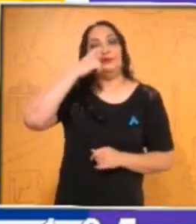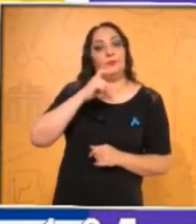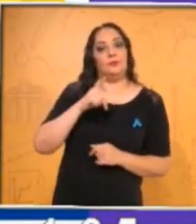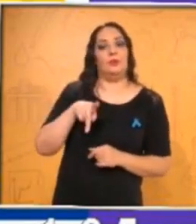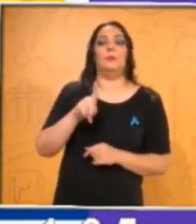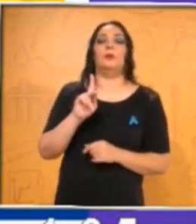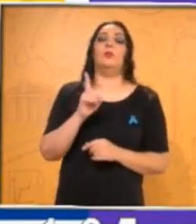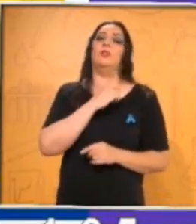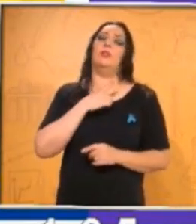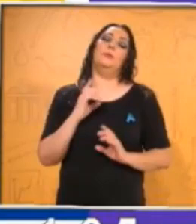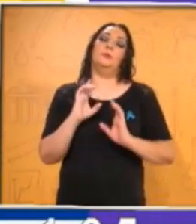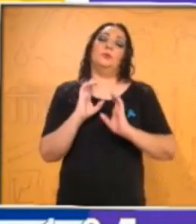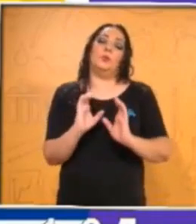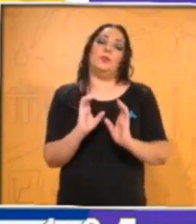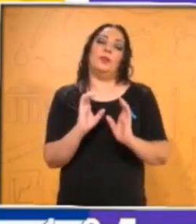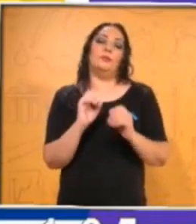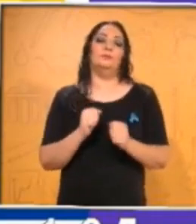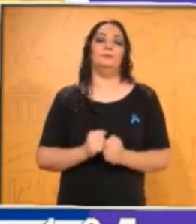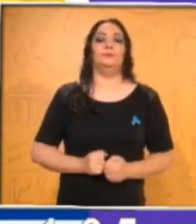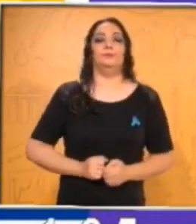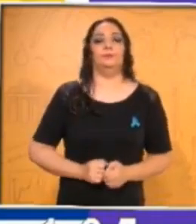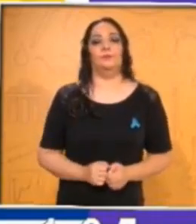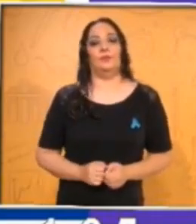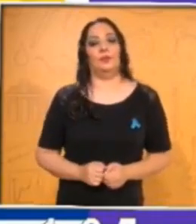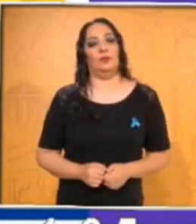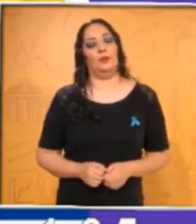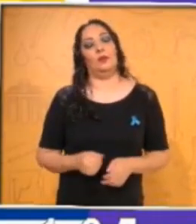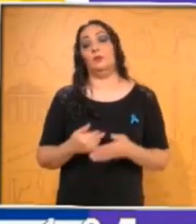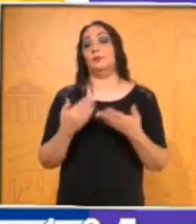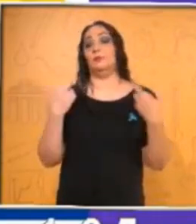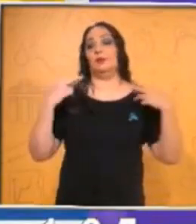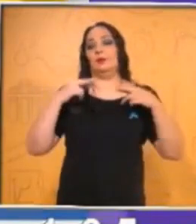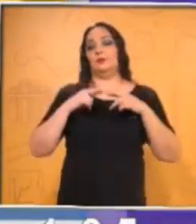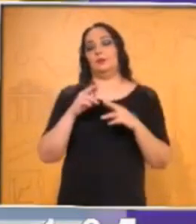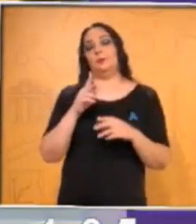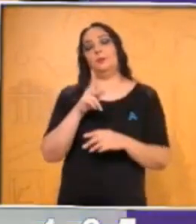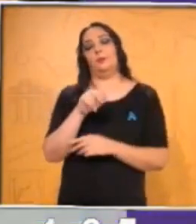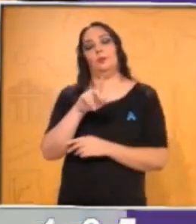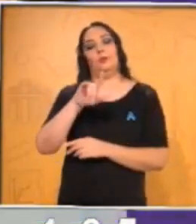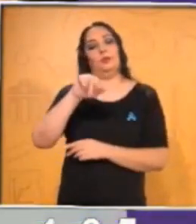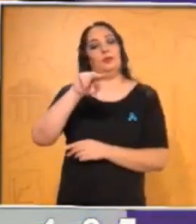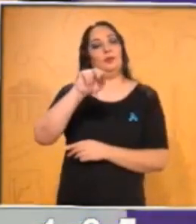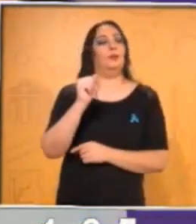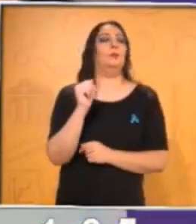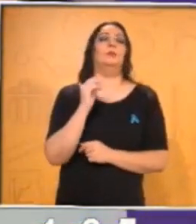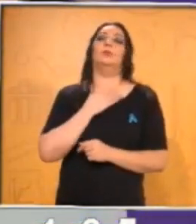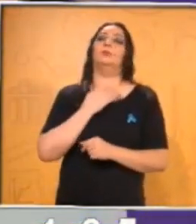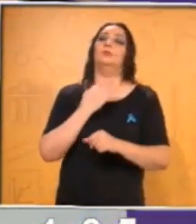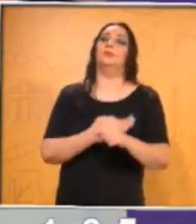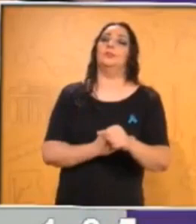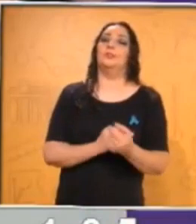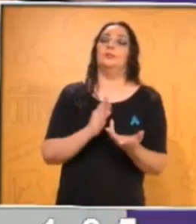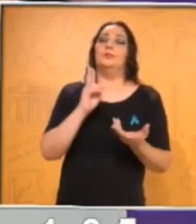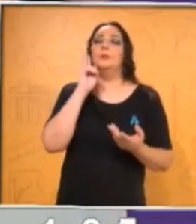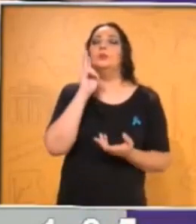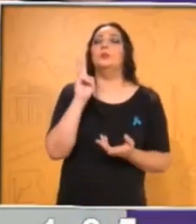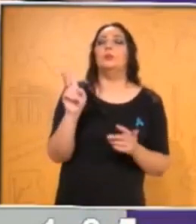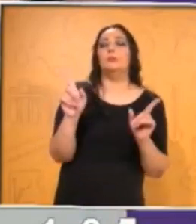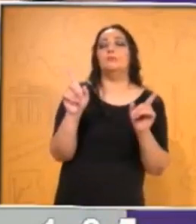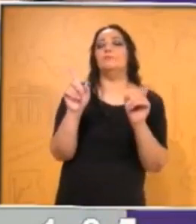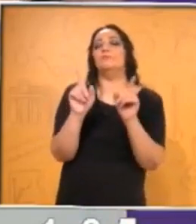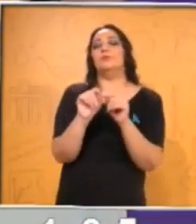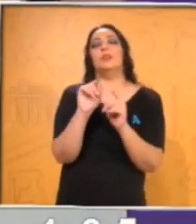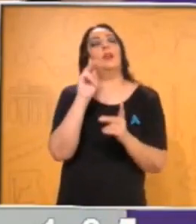medidas preventivas que les acabamos de decir. Ahora, maestra Paulina, buenas tardes. Vamos a ver un poquito de